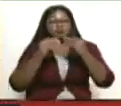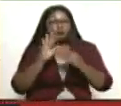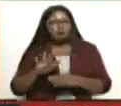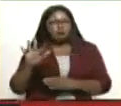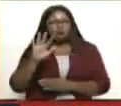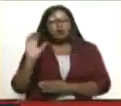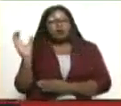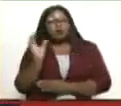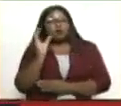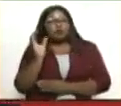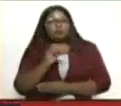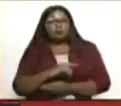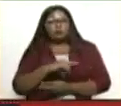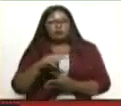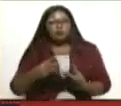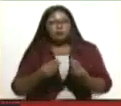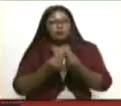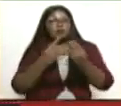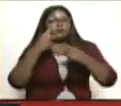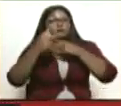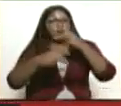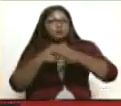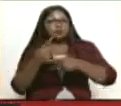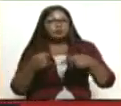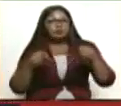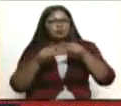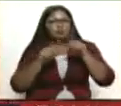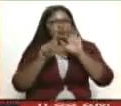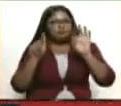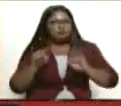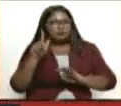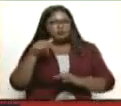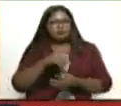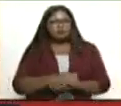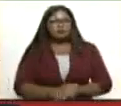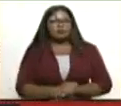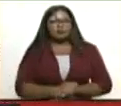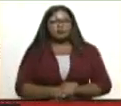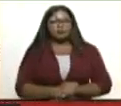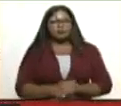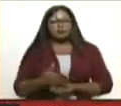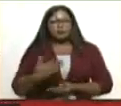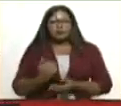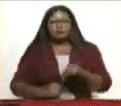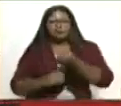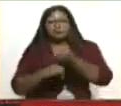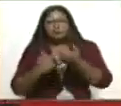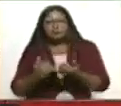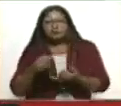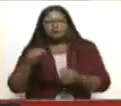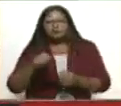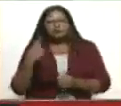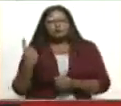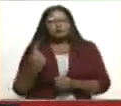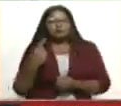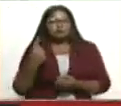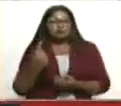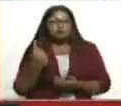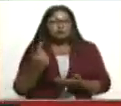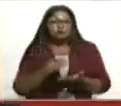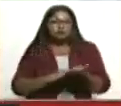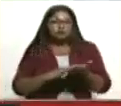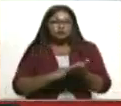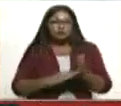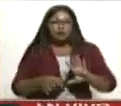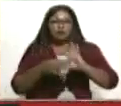para los que acompañan este proceso en Colombia. Eso se va a sostener si y solo si hay una gran